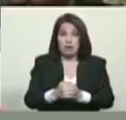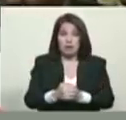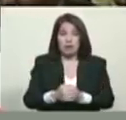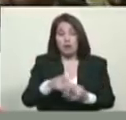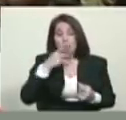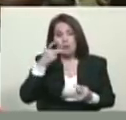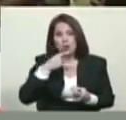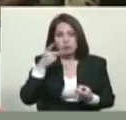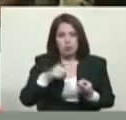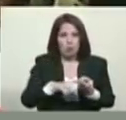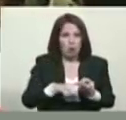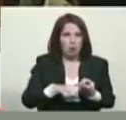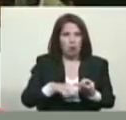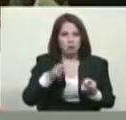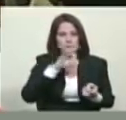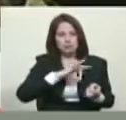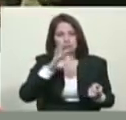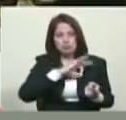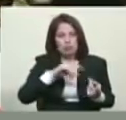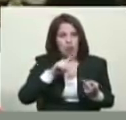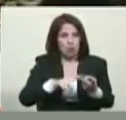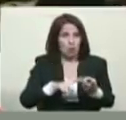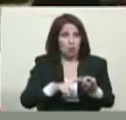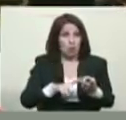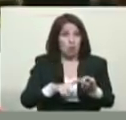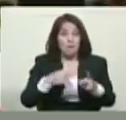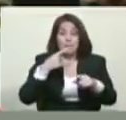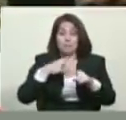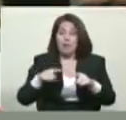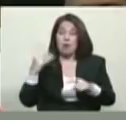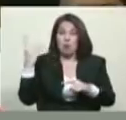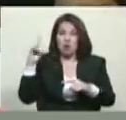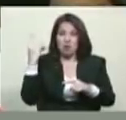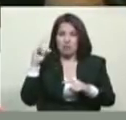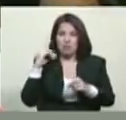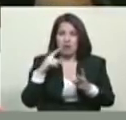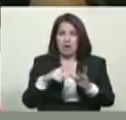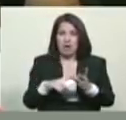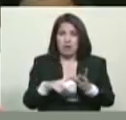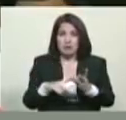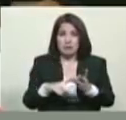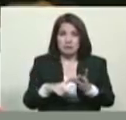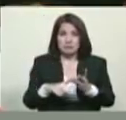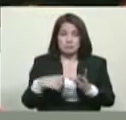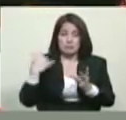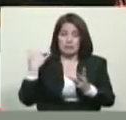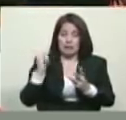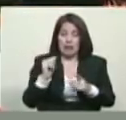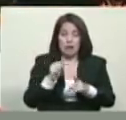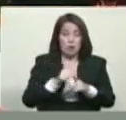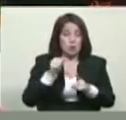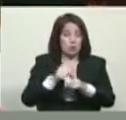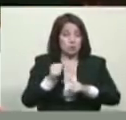politólogos, antropólogos, sociólogos, pero en Bolivia viene de la lucha del movimiento